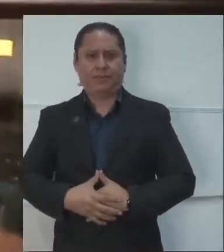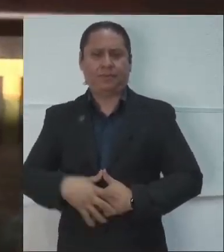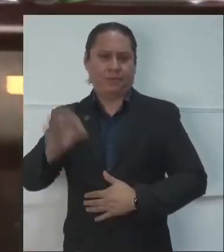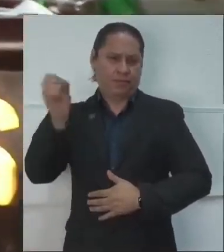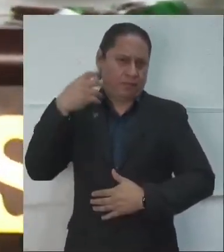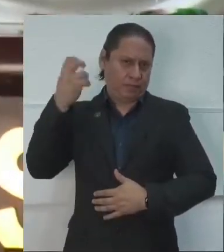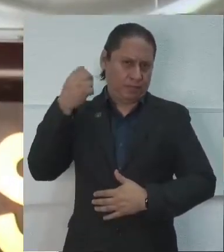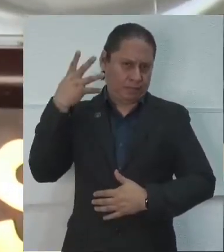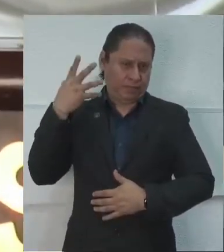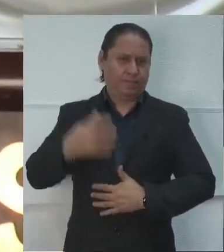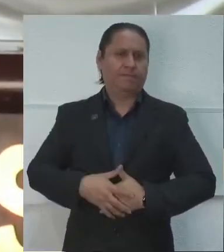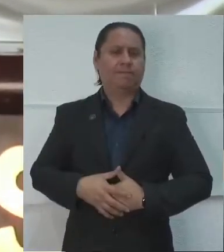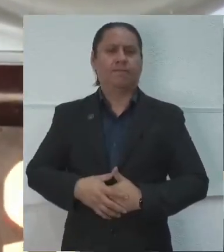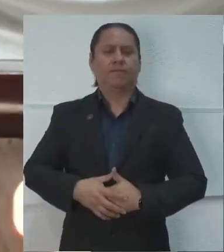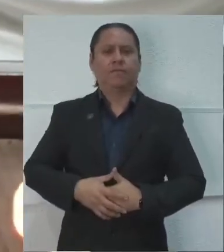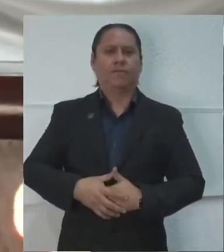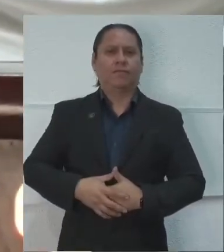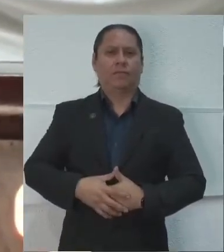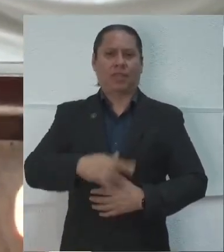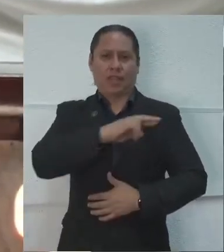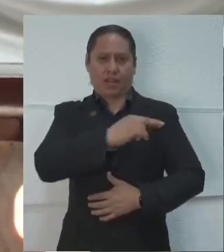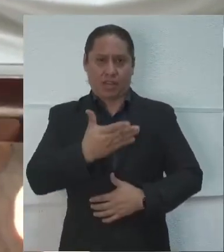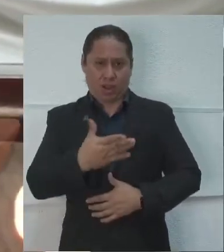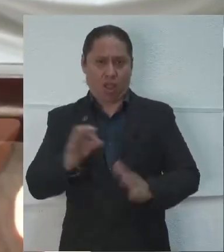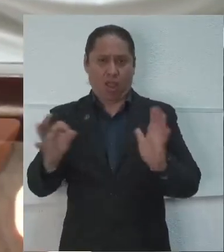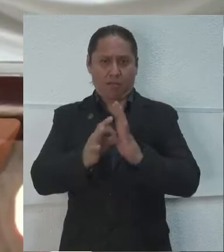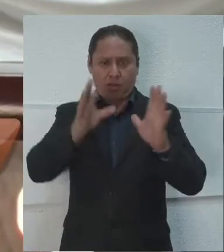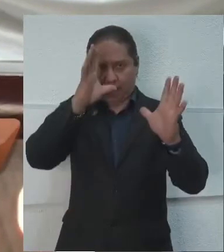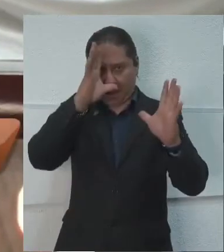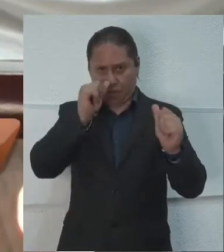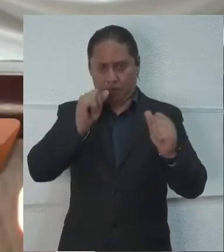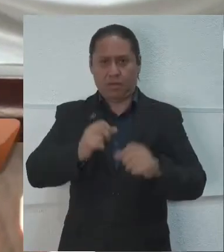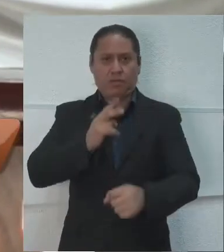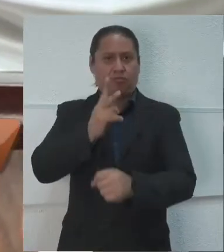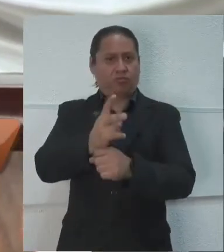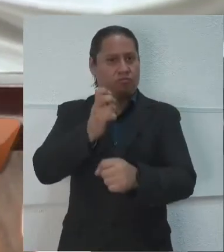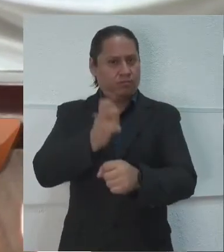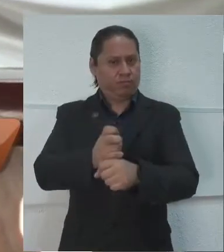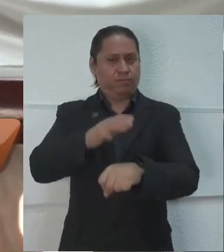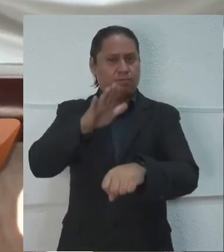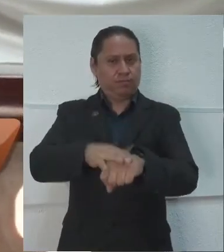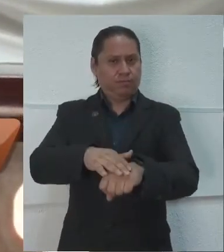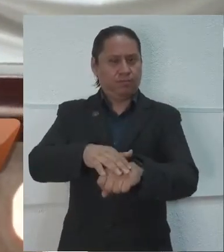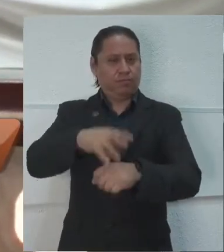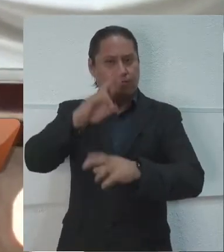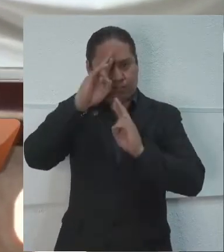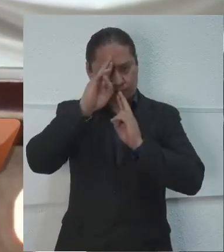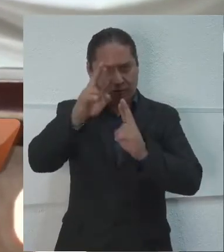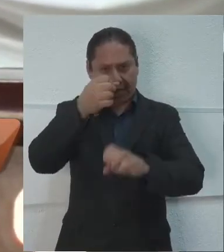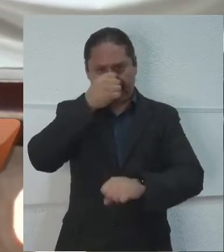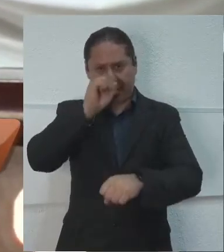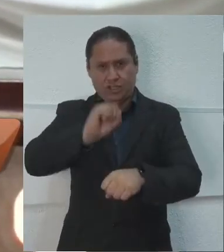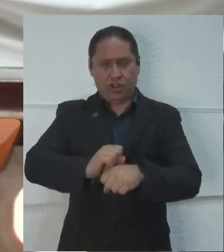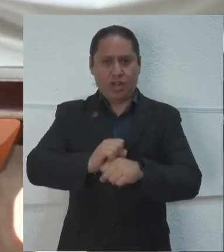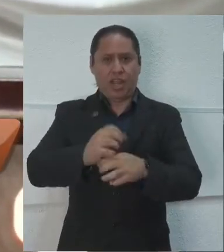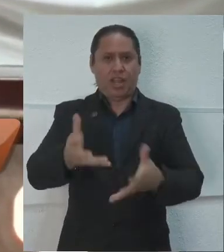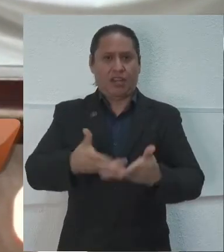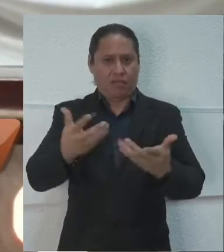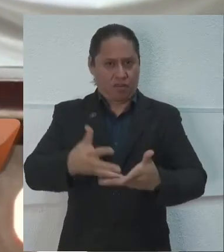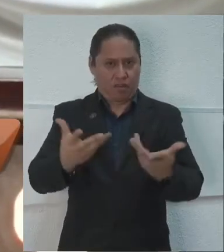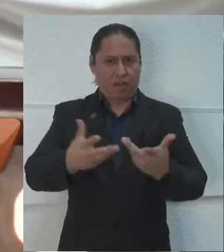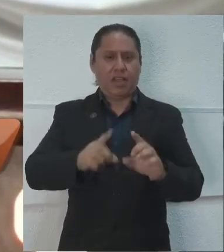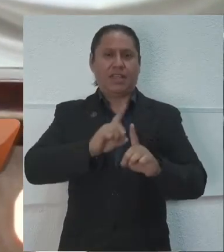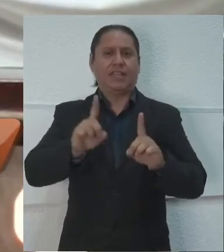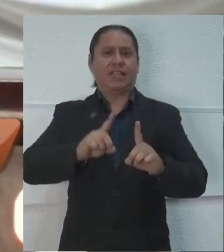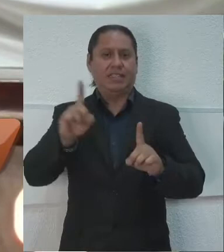Honorable Asamblea, recibimos punto de acuerdo por el que se exhorta respetuosamente a la Secretaría de Agricultura y